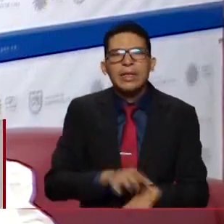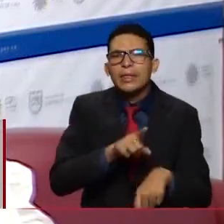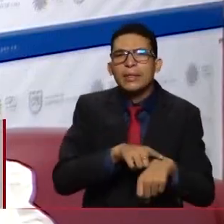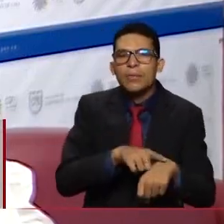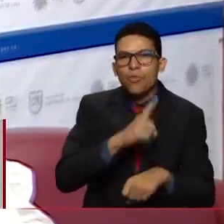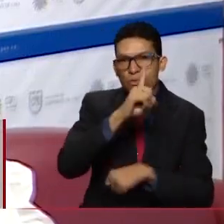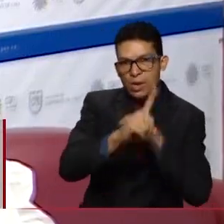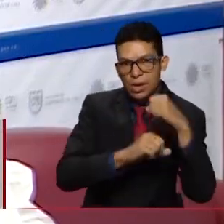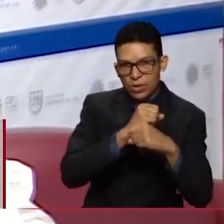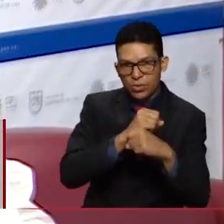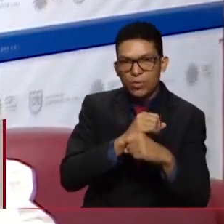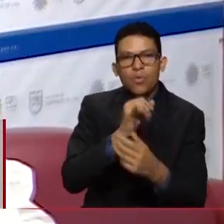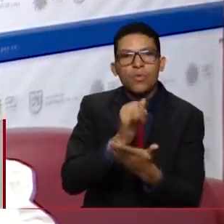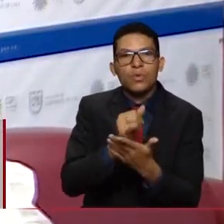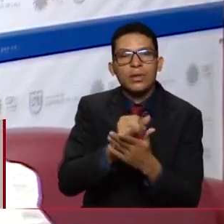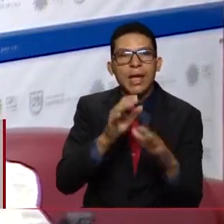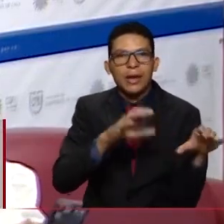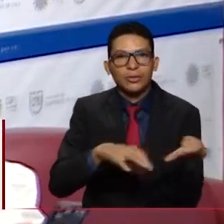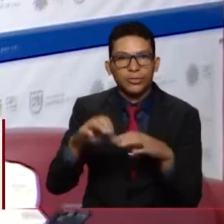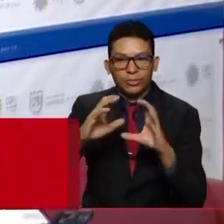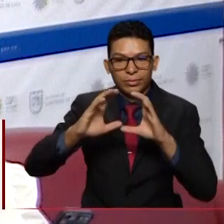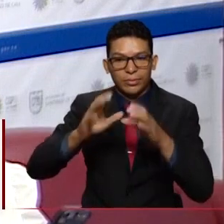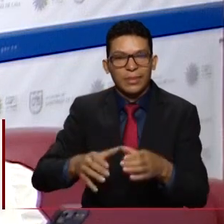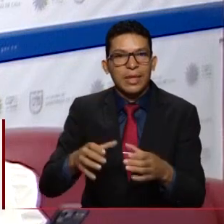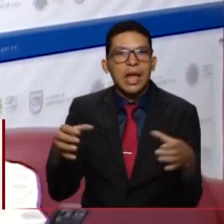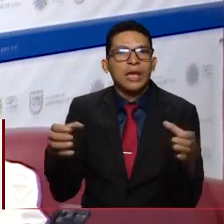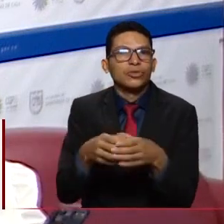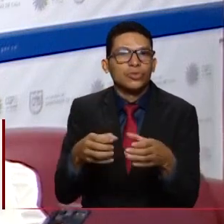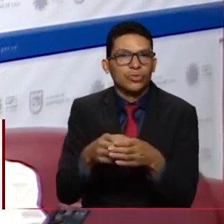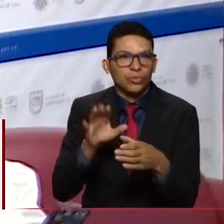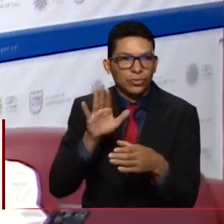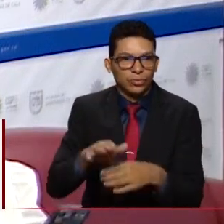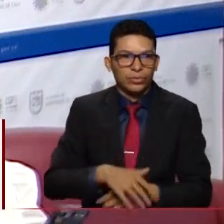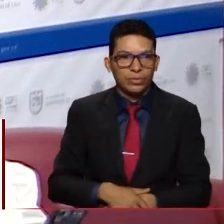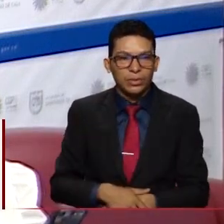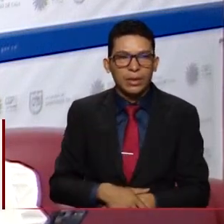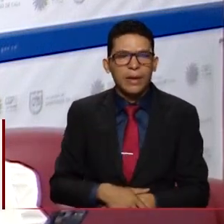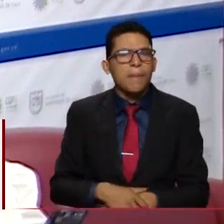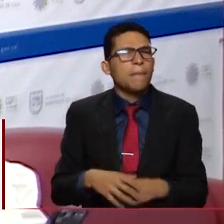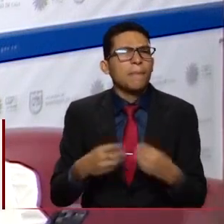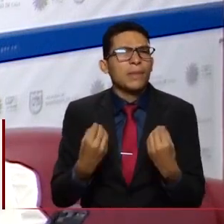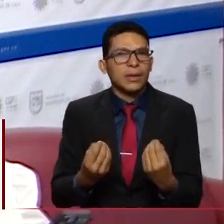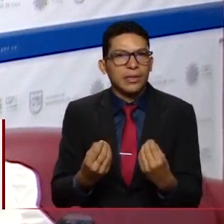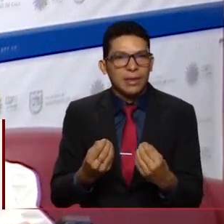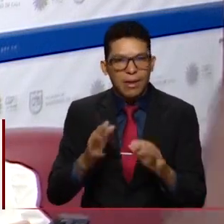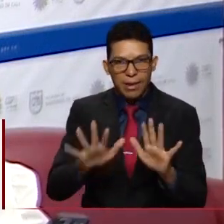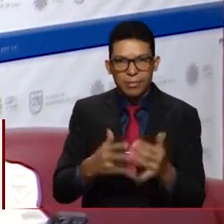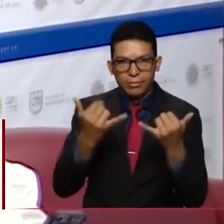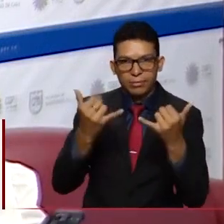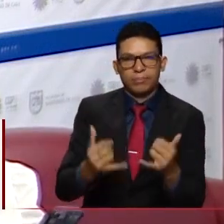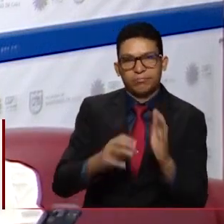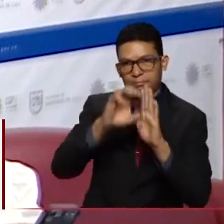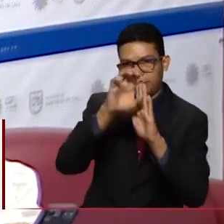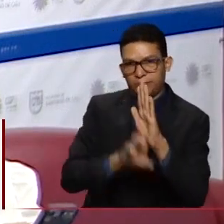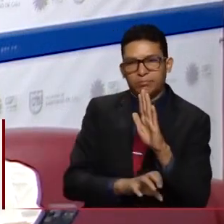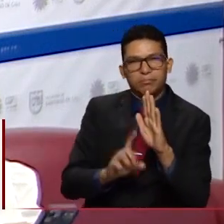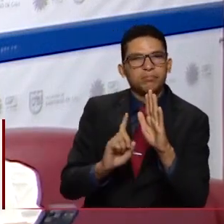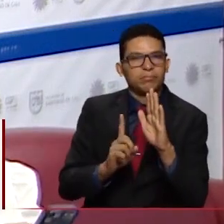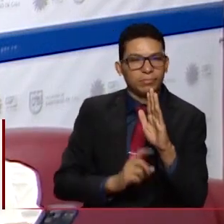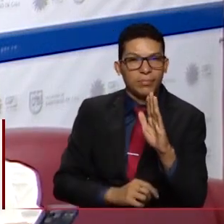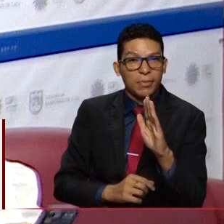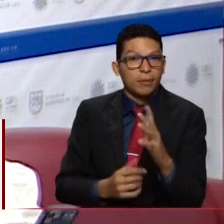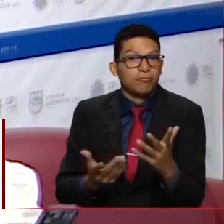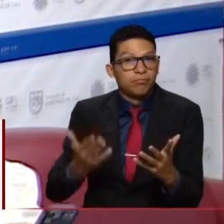un año a las juntas de acción comunal y a las asociaciones de las juntas de acción comunal para que tengan actualizados sus estatutos de tal manera